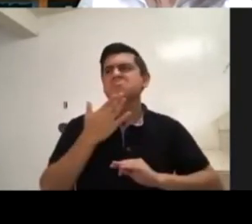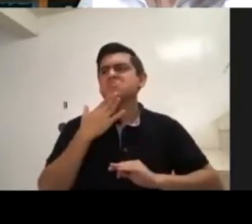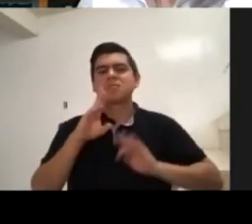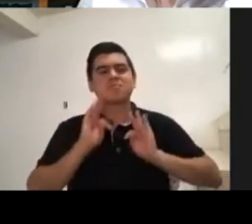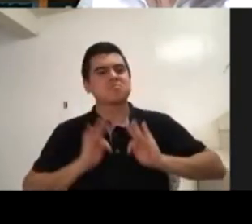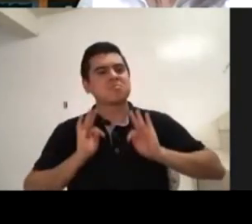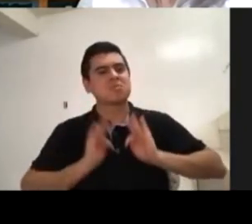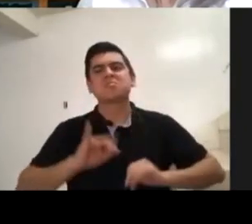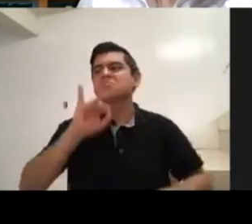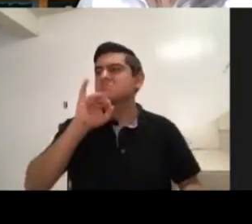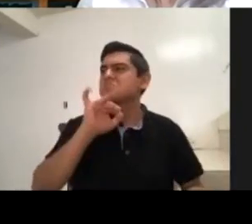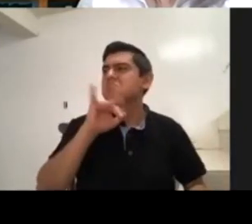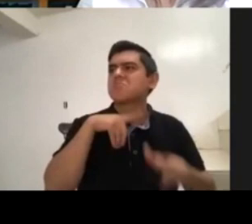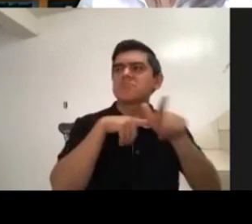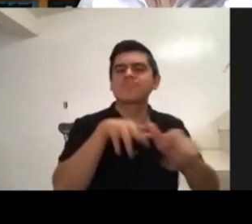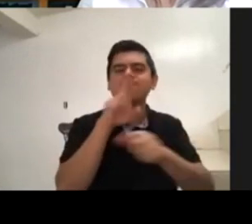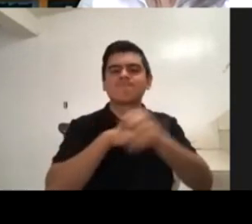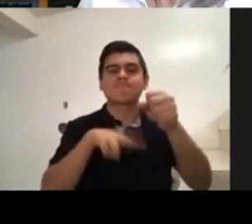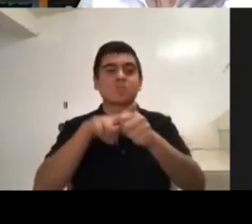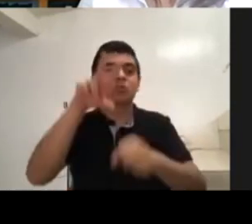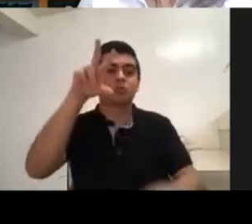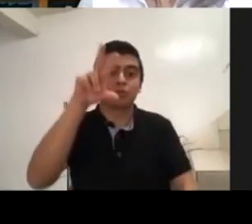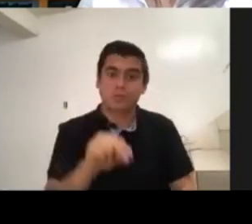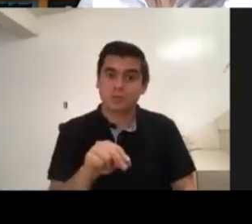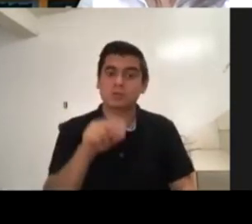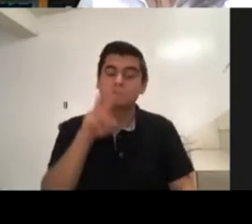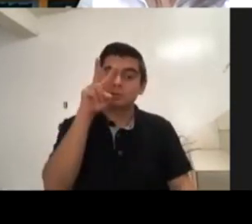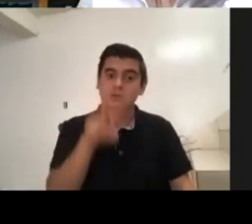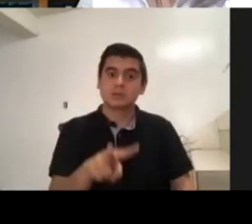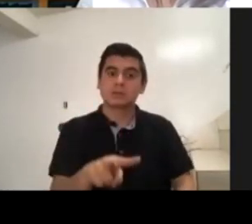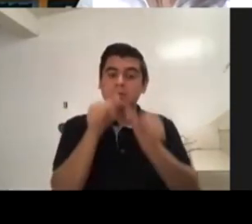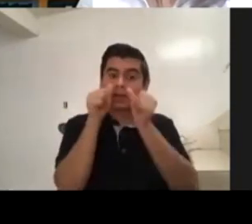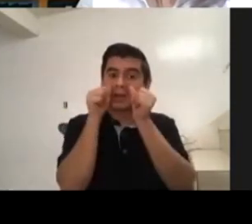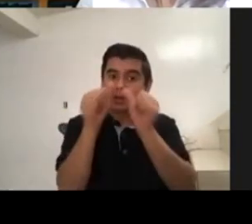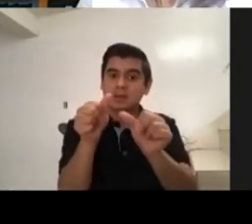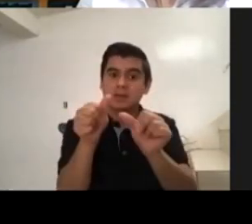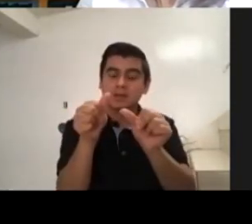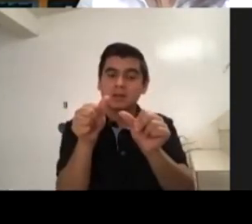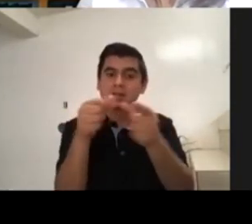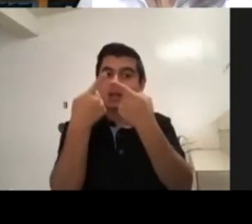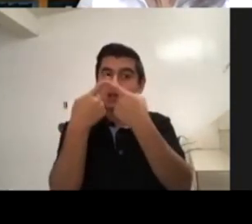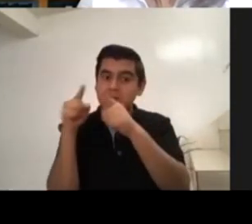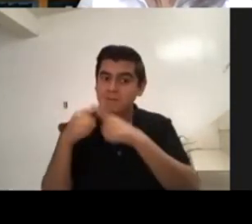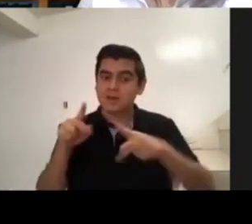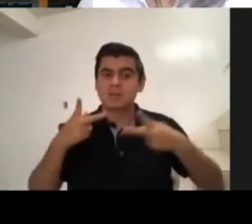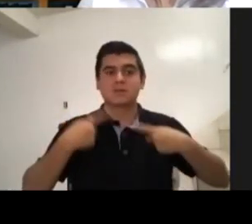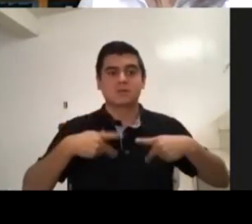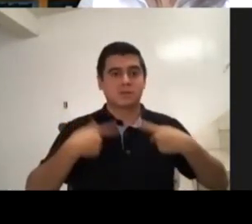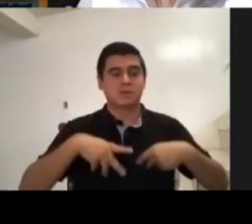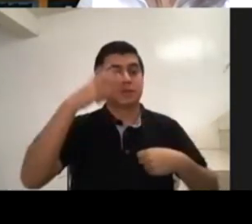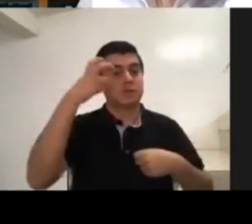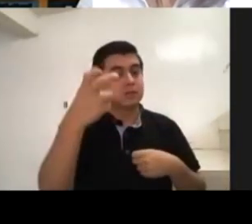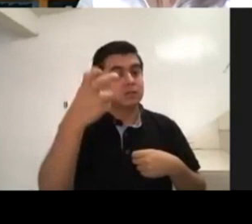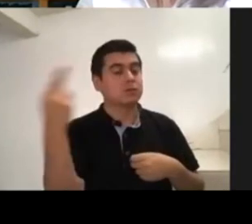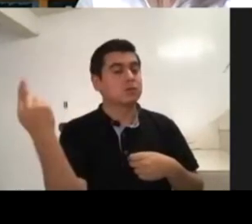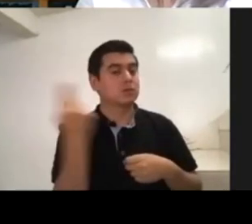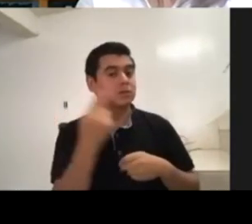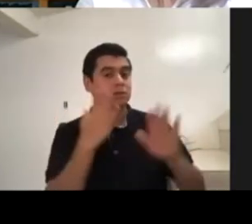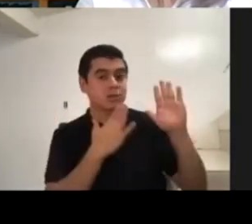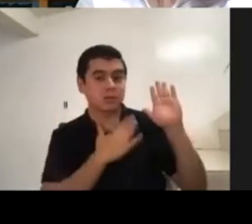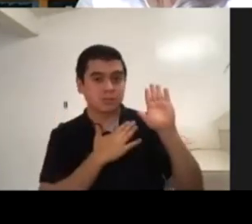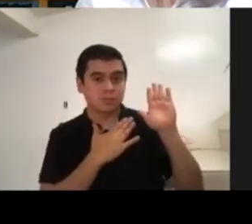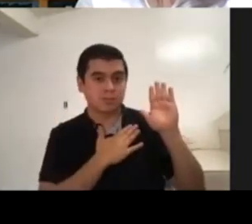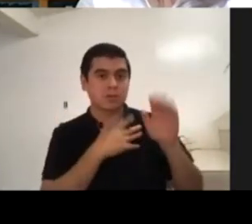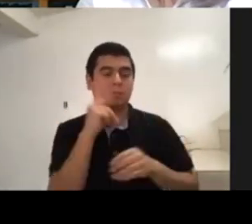que hay que atender a la diversidad, ¿no? Hay que ver que atender a la diversidad requiere compromisos y requiere